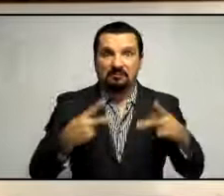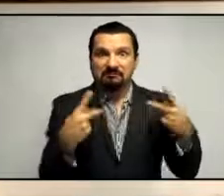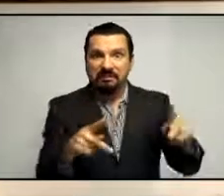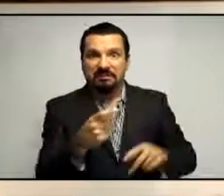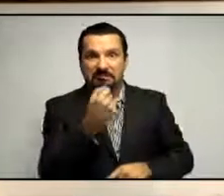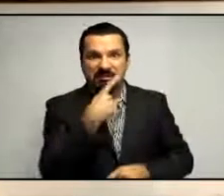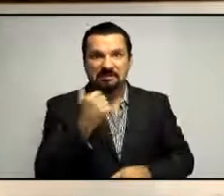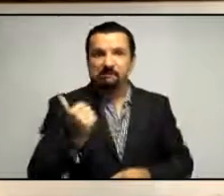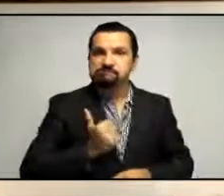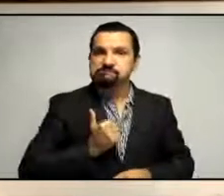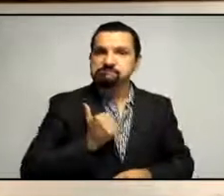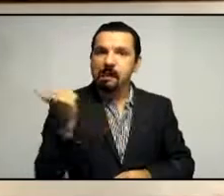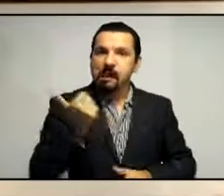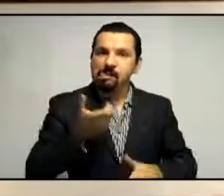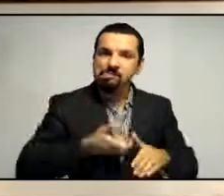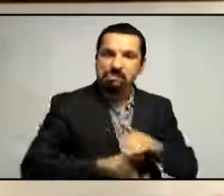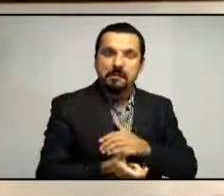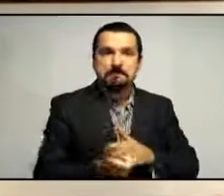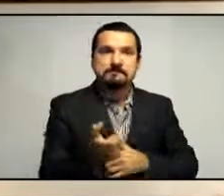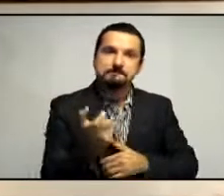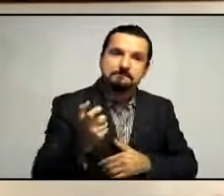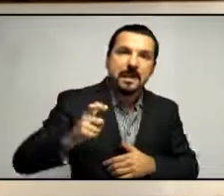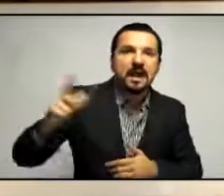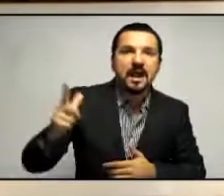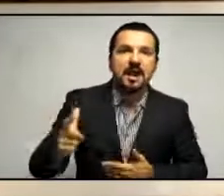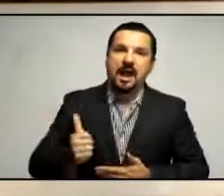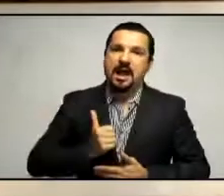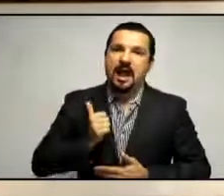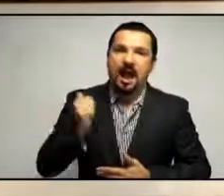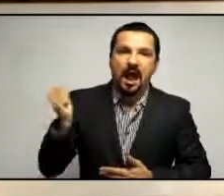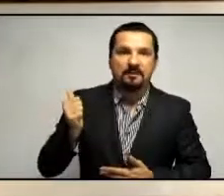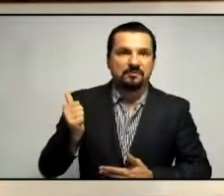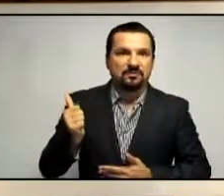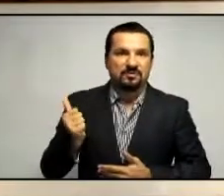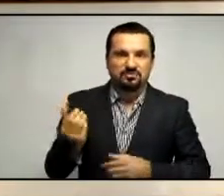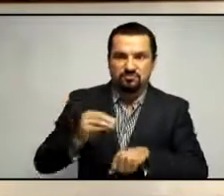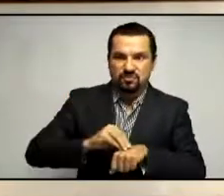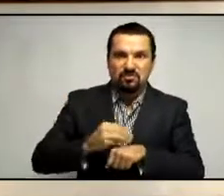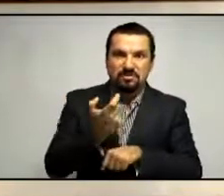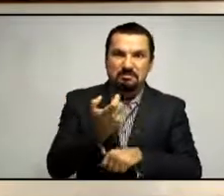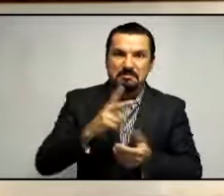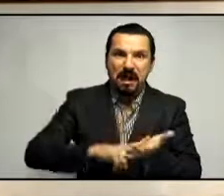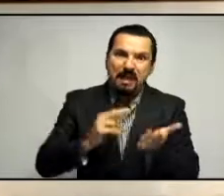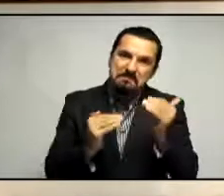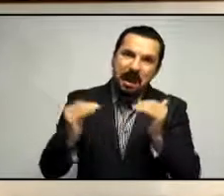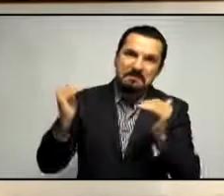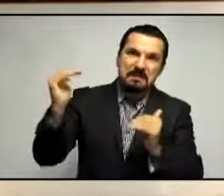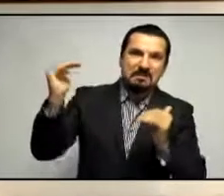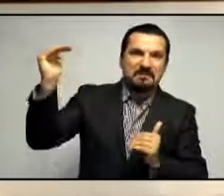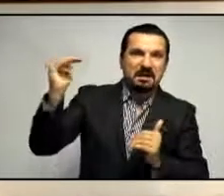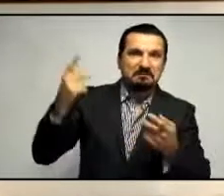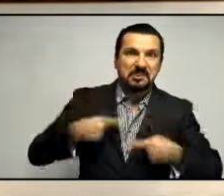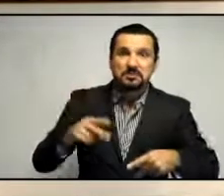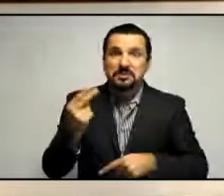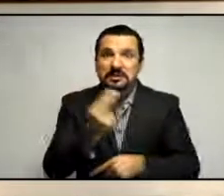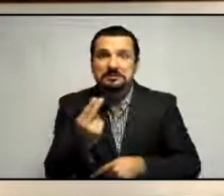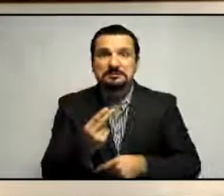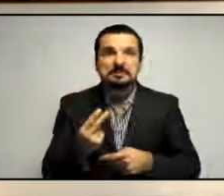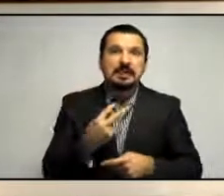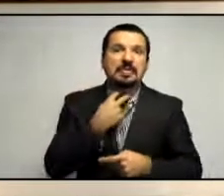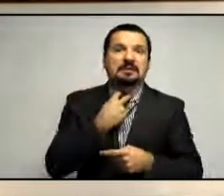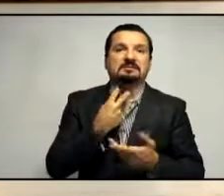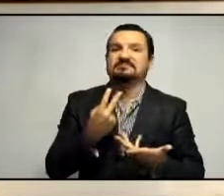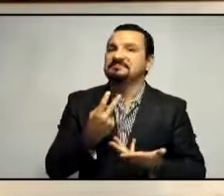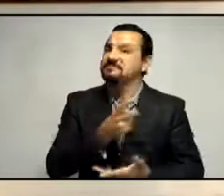que aprovechan la coyuntura de la crisis para subir los precios de los medicamentos que la gente necesita.